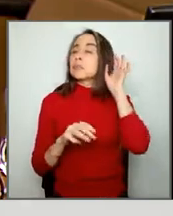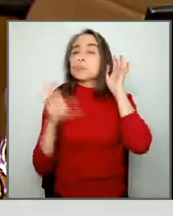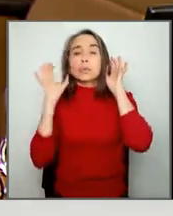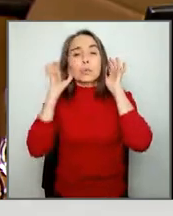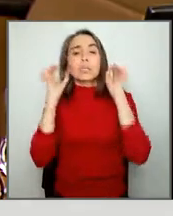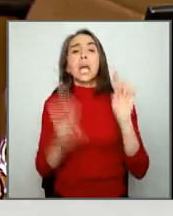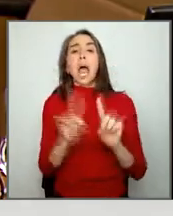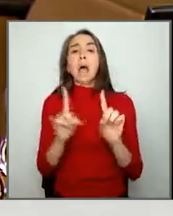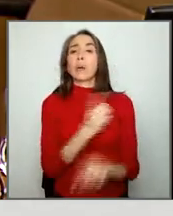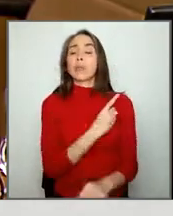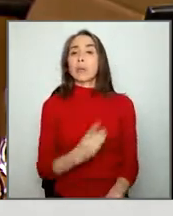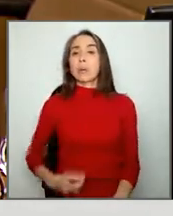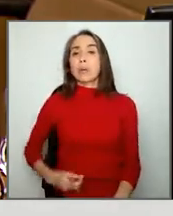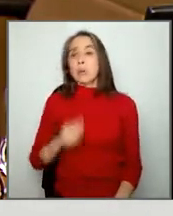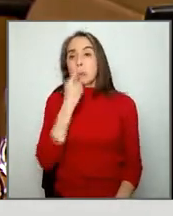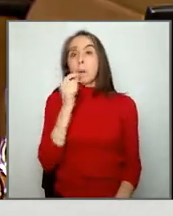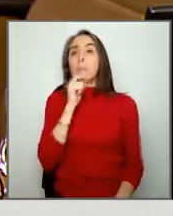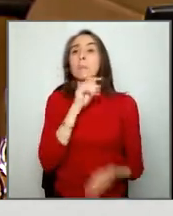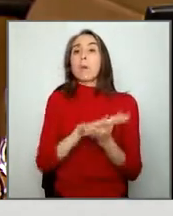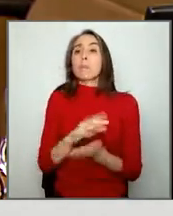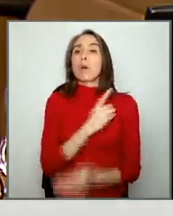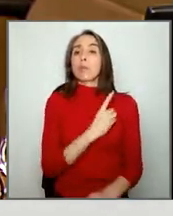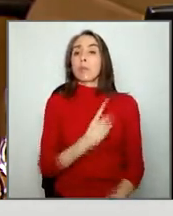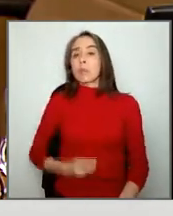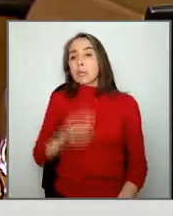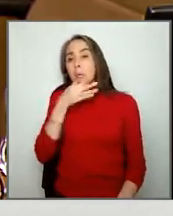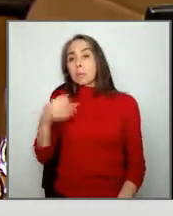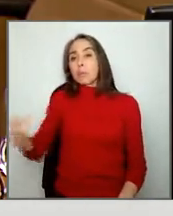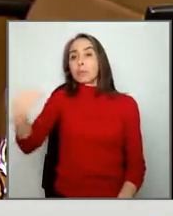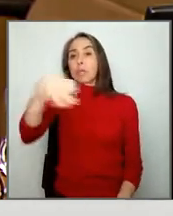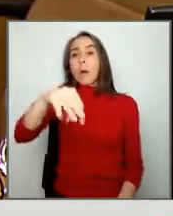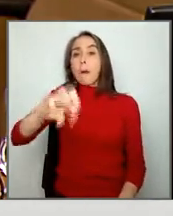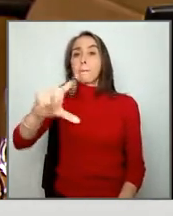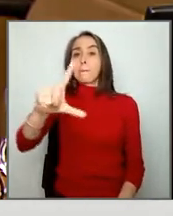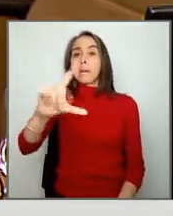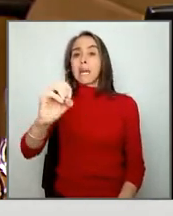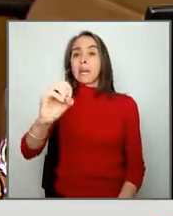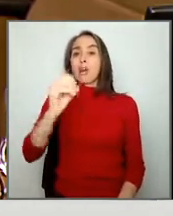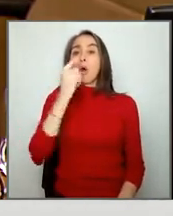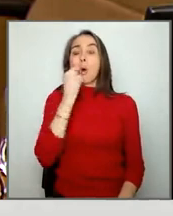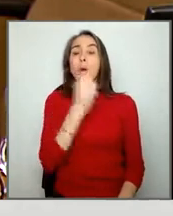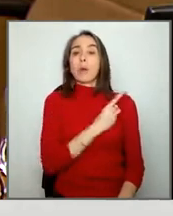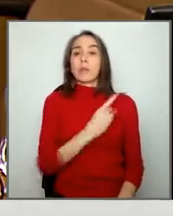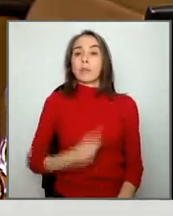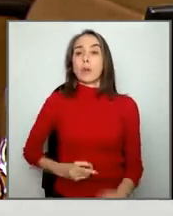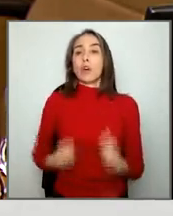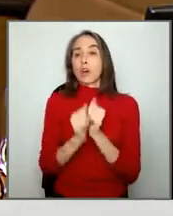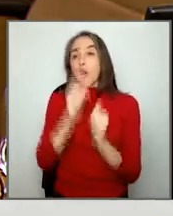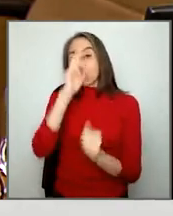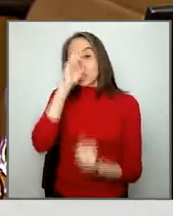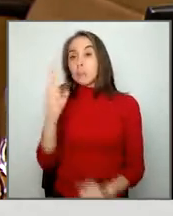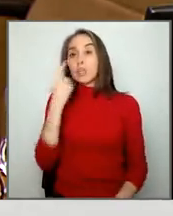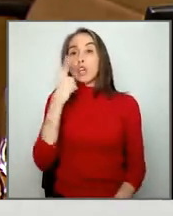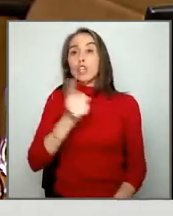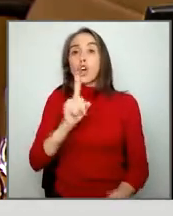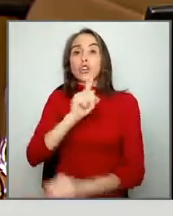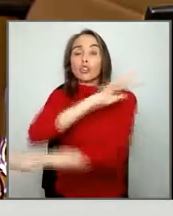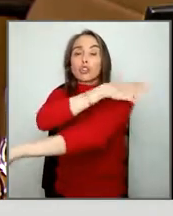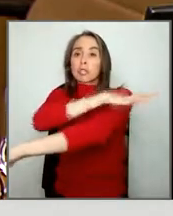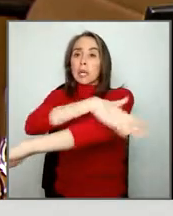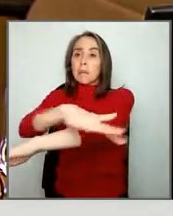ejemplo al diputado Melo por su intermedio presidenta un diputado que con todo respeto no conoce ni el mar